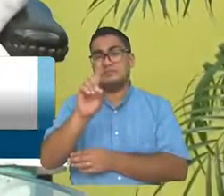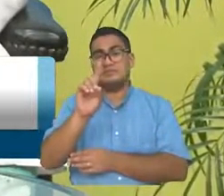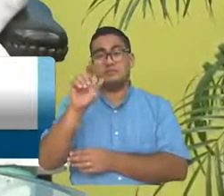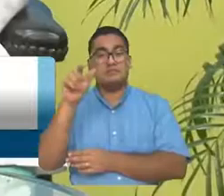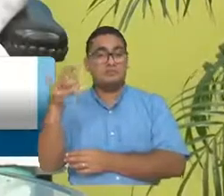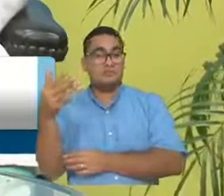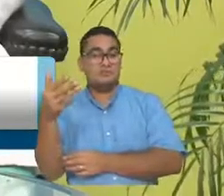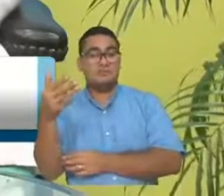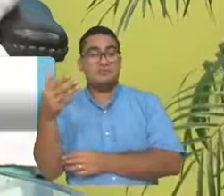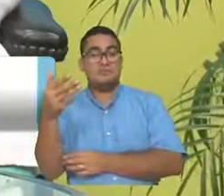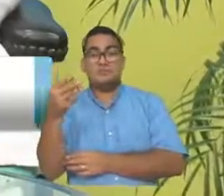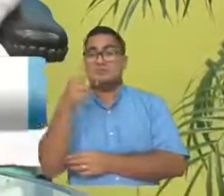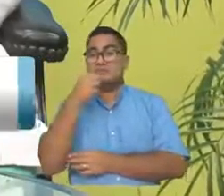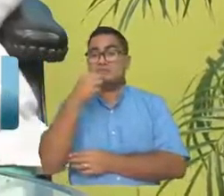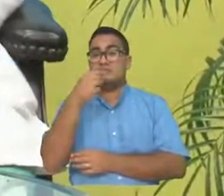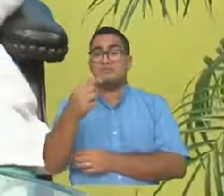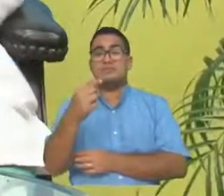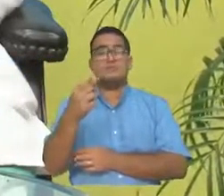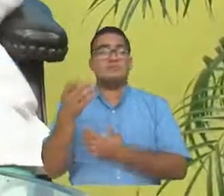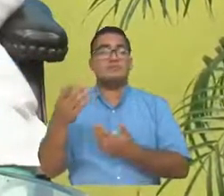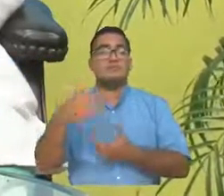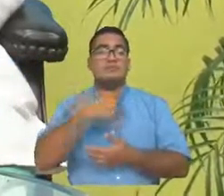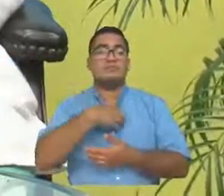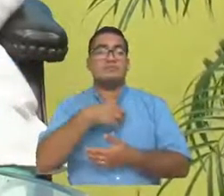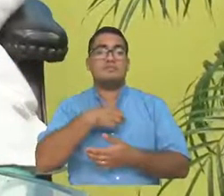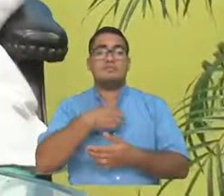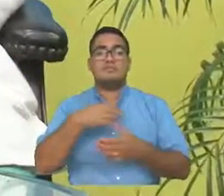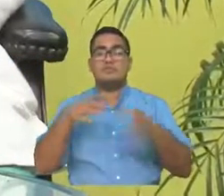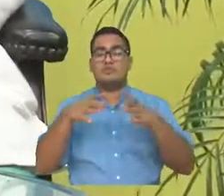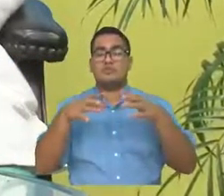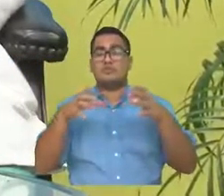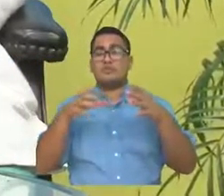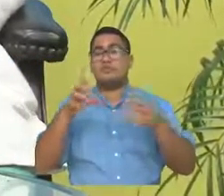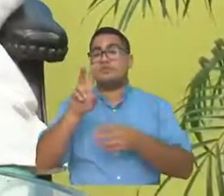pues sí, comenzó, por eso se llama 19, porque comenzó para el año